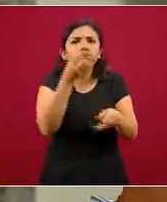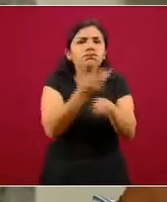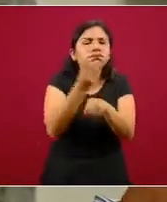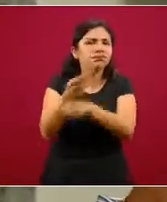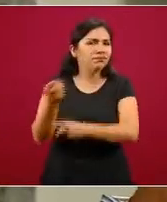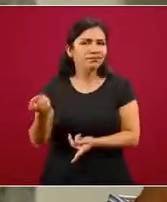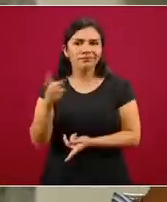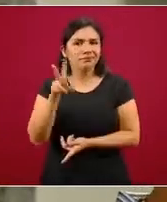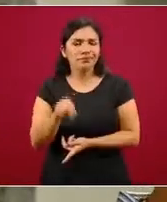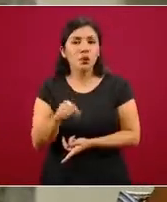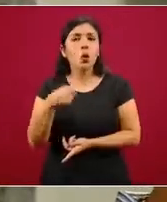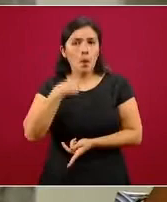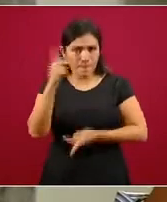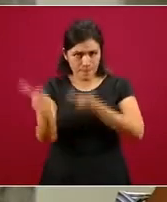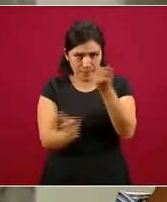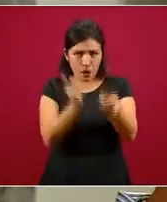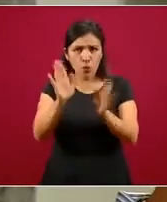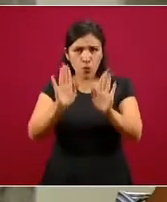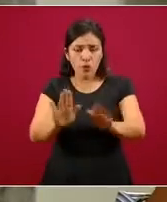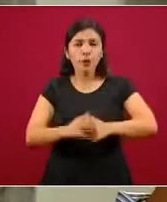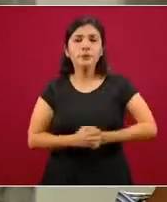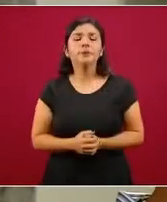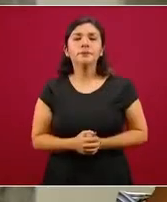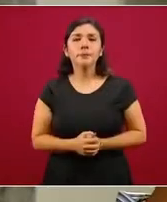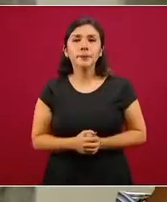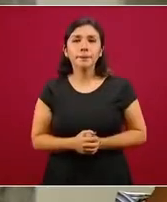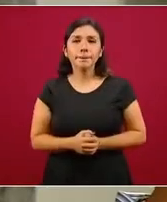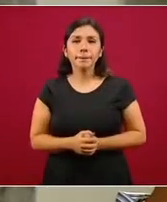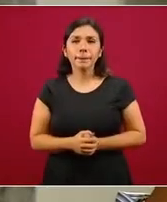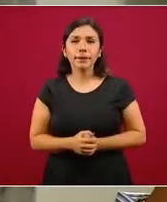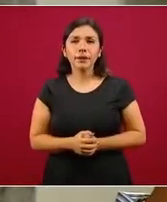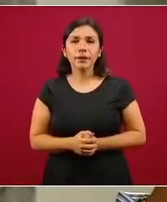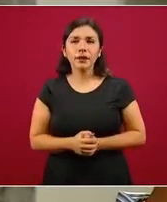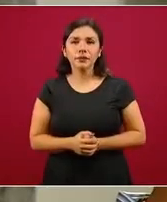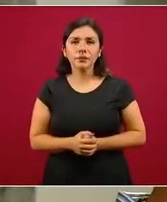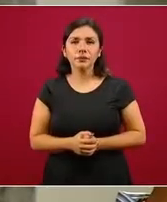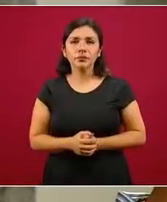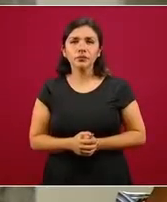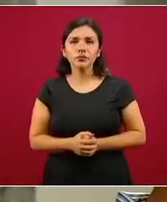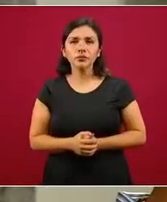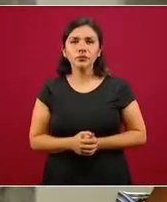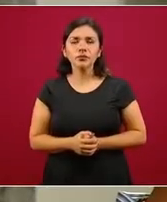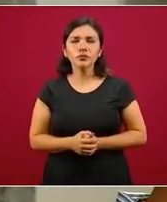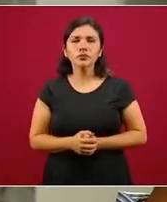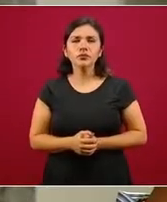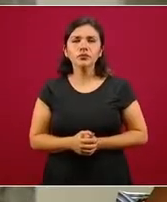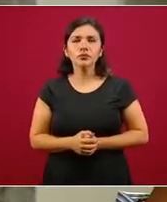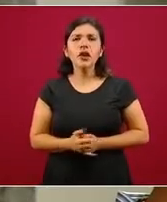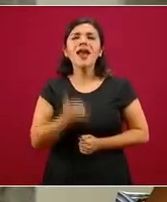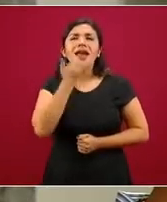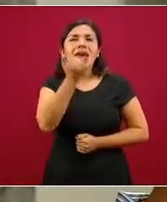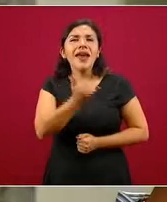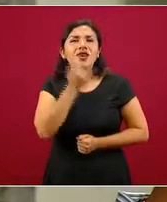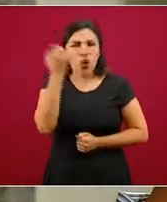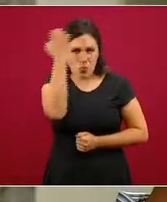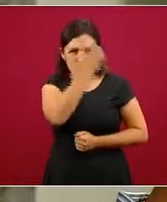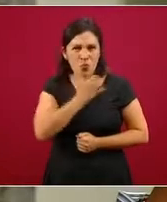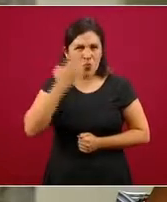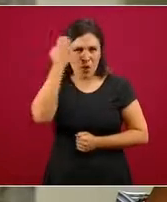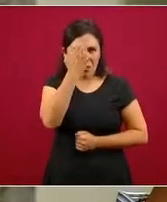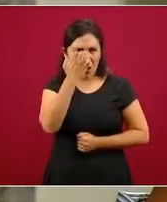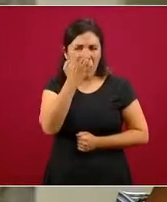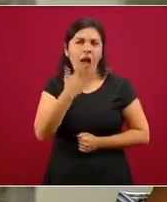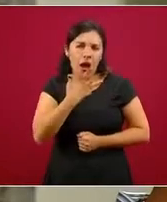pruebas. Las preguntas, subsecretario, sobre este tema son: ¿qué margen de error tienen las pruebas que